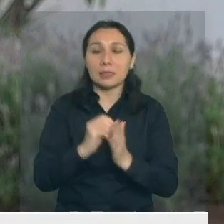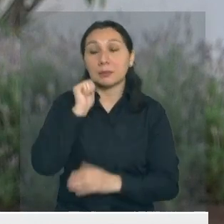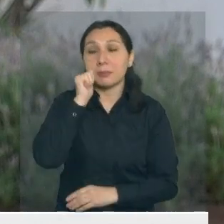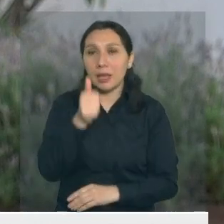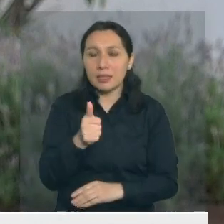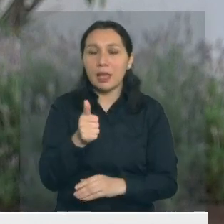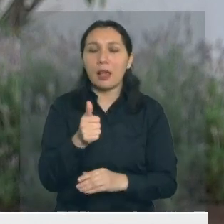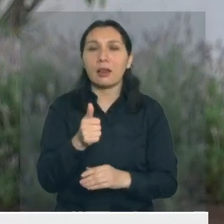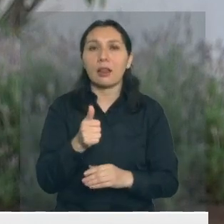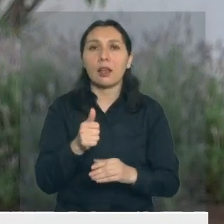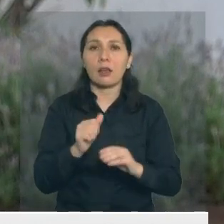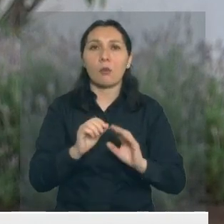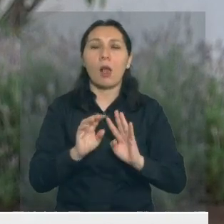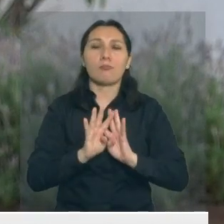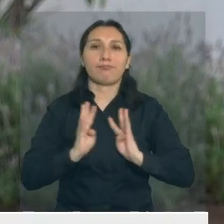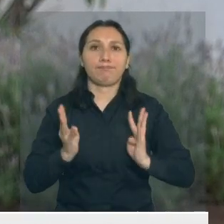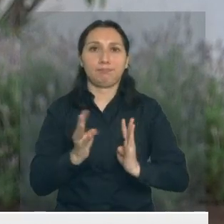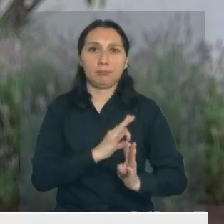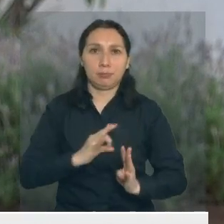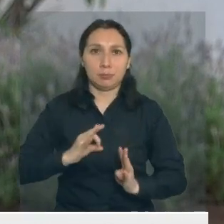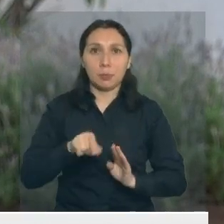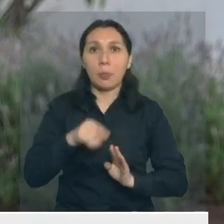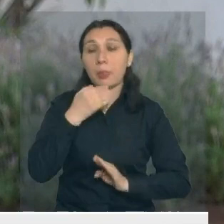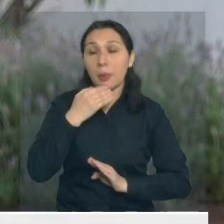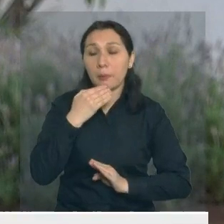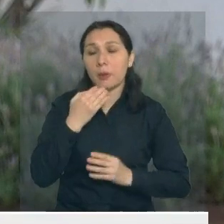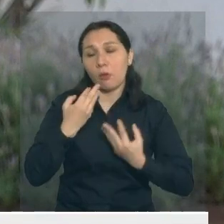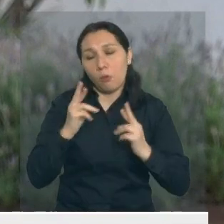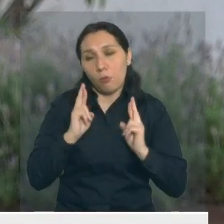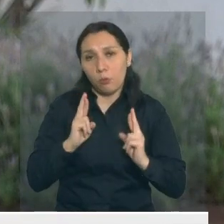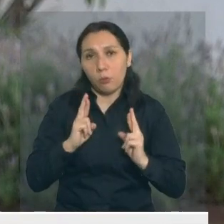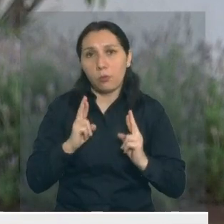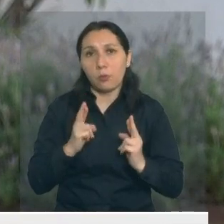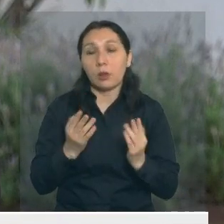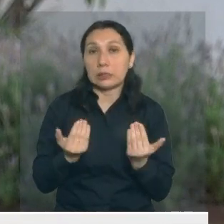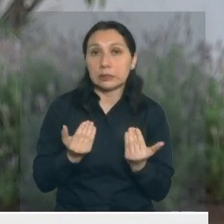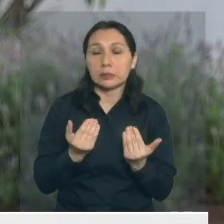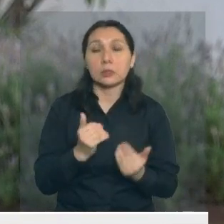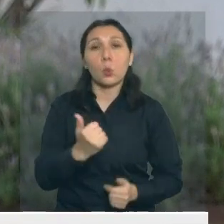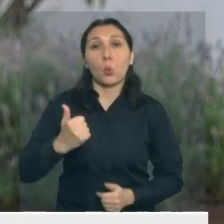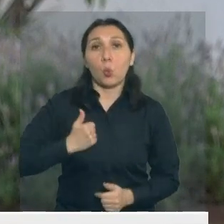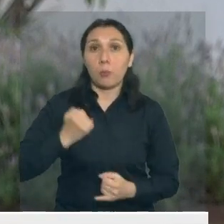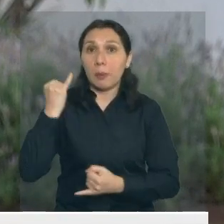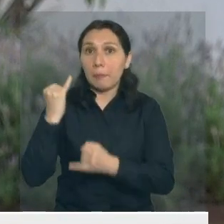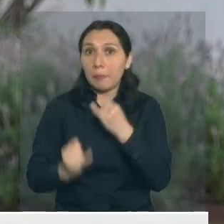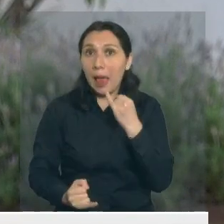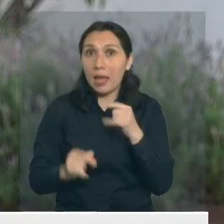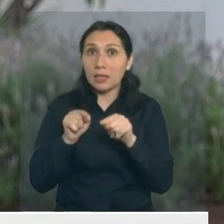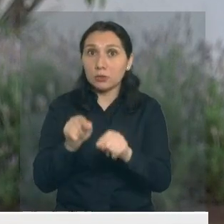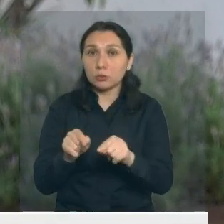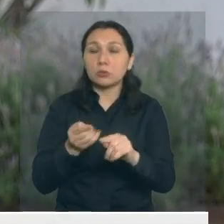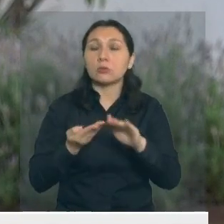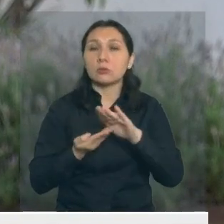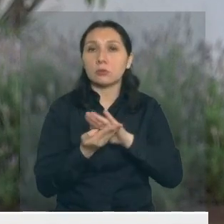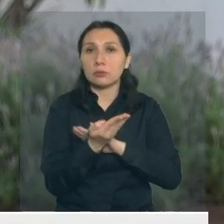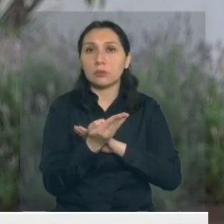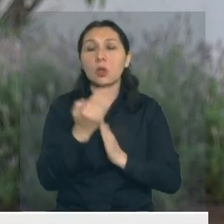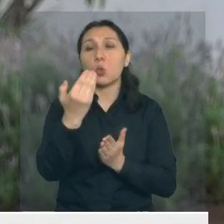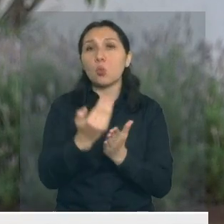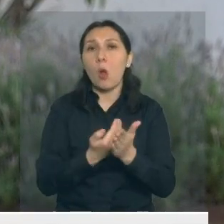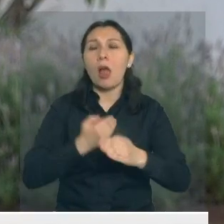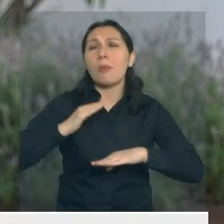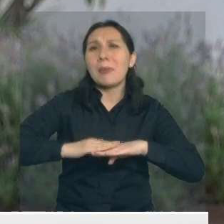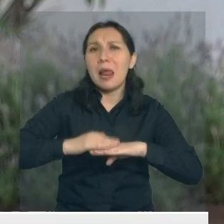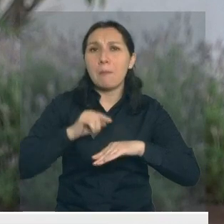mañana con el gabinete. Y esperamos, evidentemente, por cumplimiento de los plazos, que ingrese salario